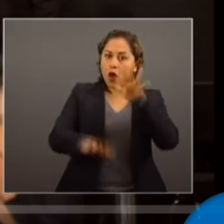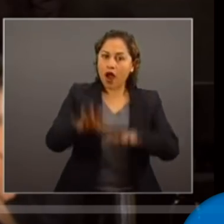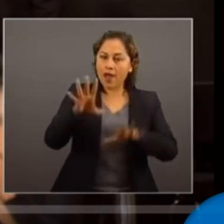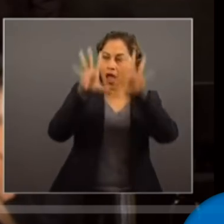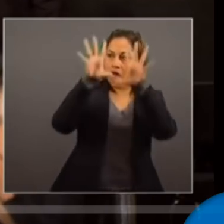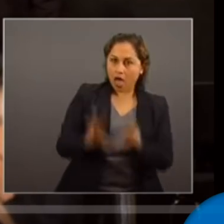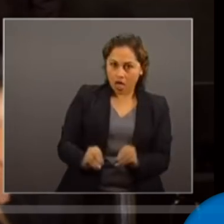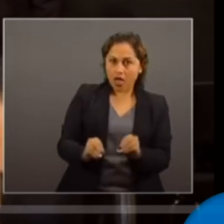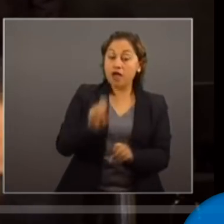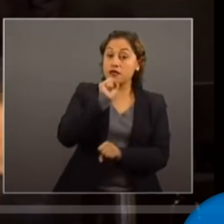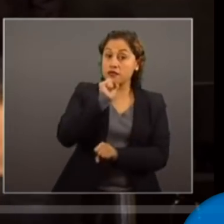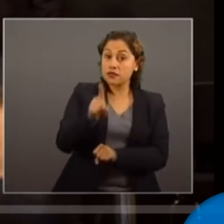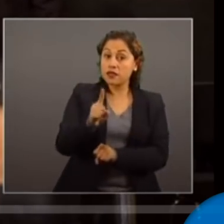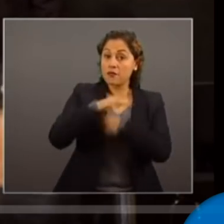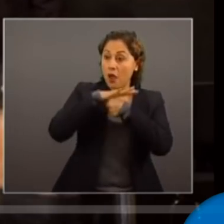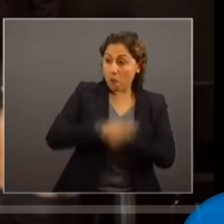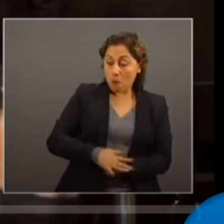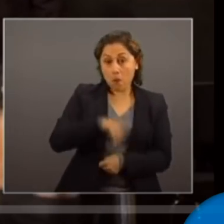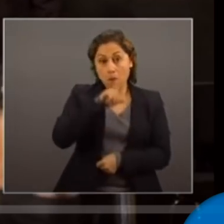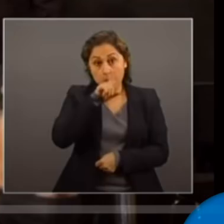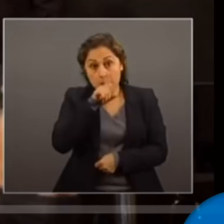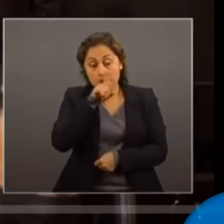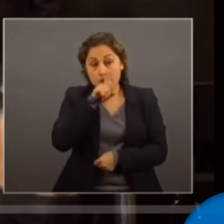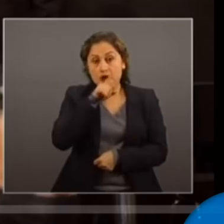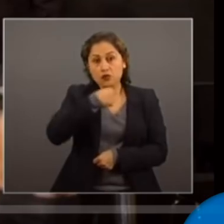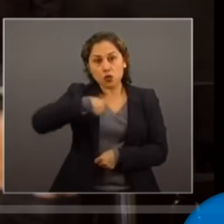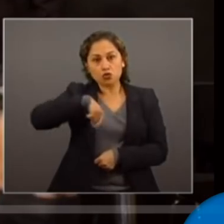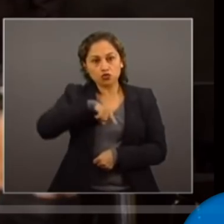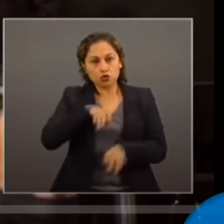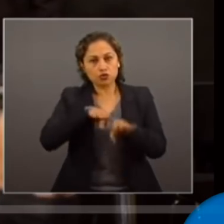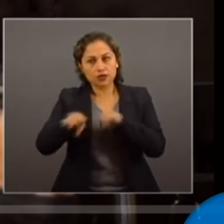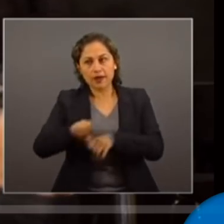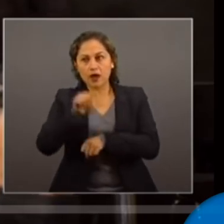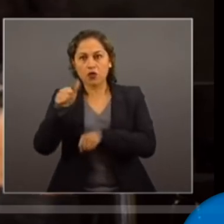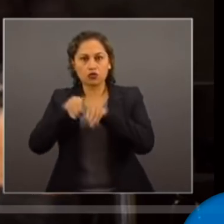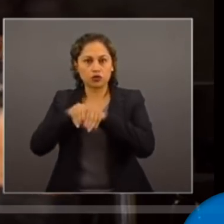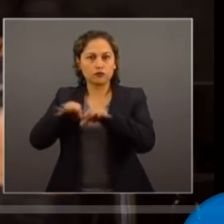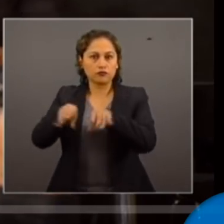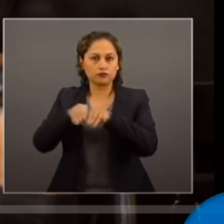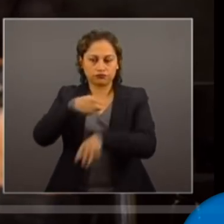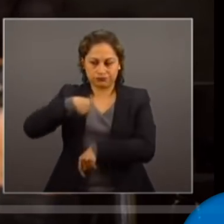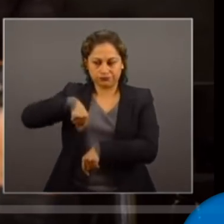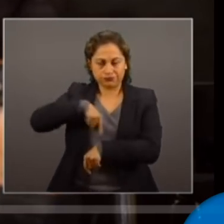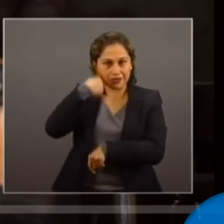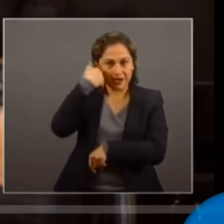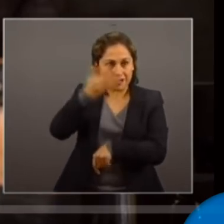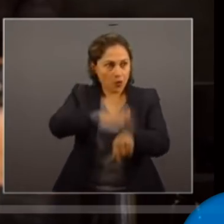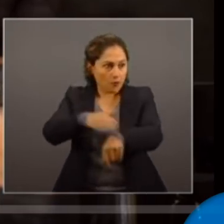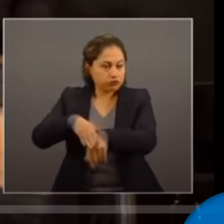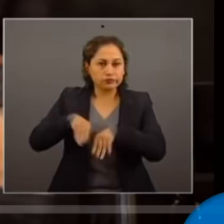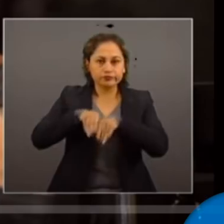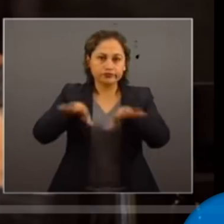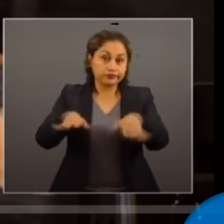controla y se censura a los comunicadores alternativos y a quienes tratan de llevar la voz del pueblo quisiéramos